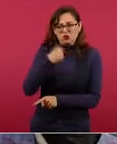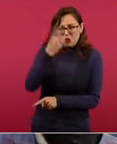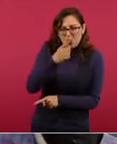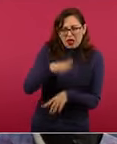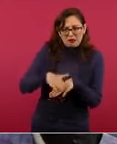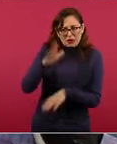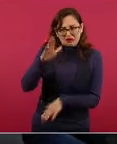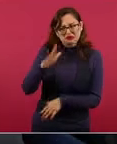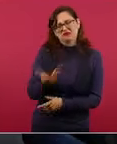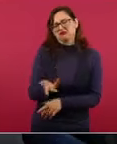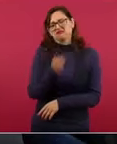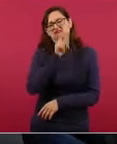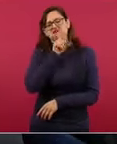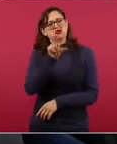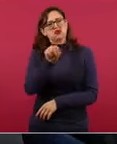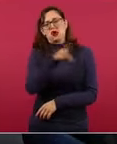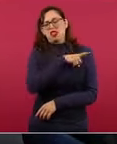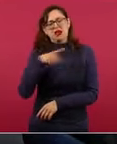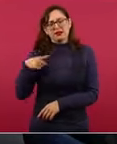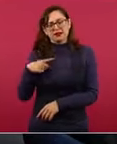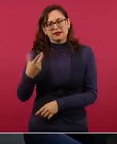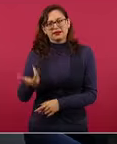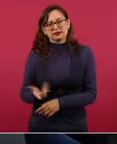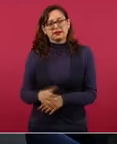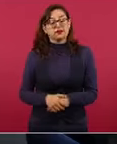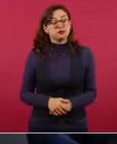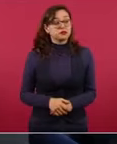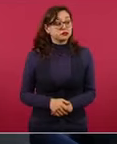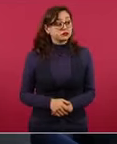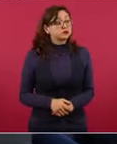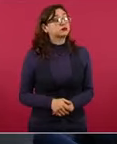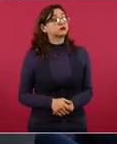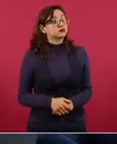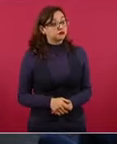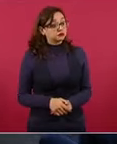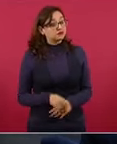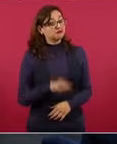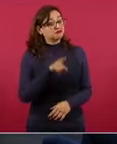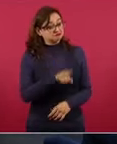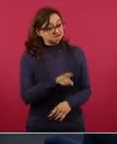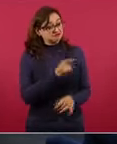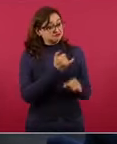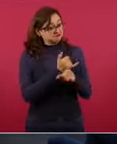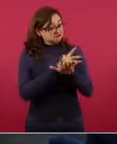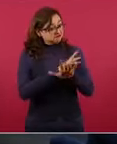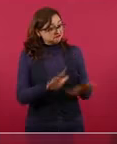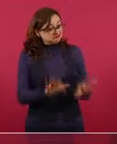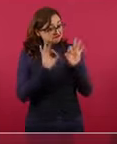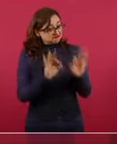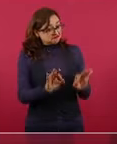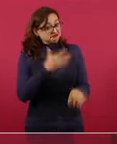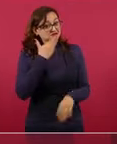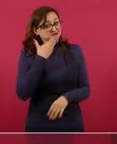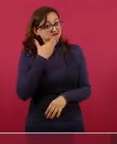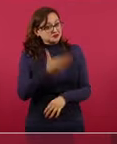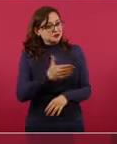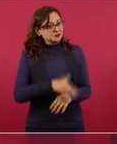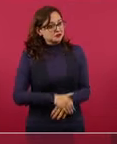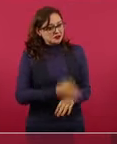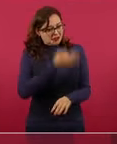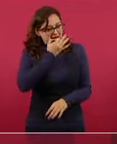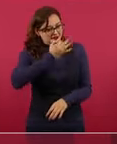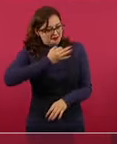tren mayor presente si no pues tú estás muy informado o sea además te agradecemos